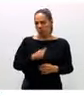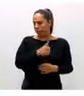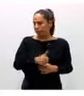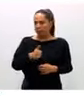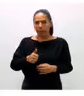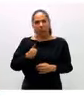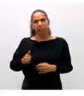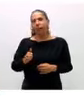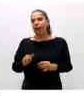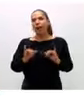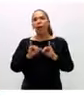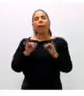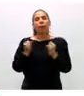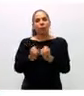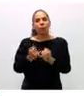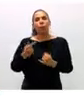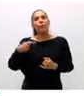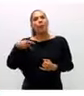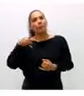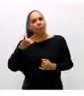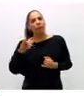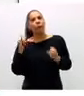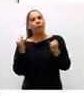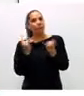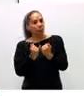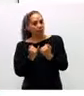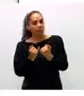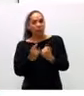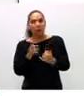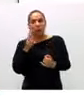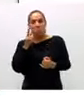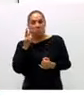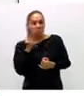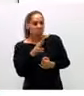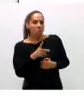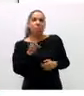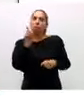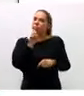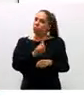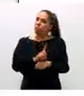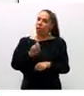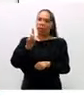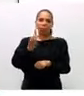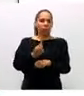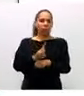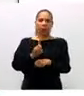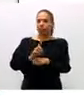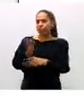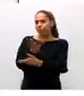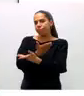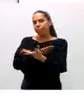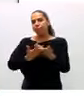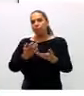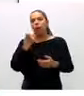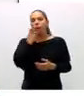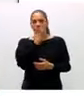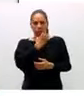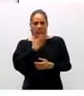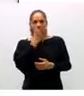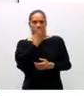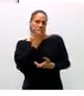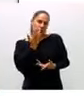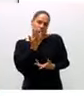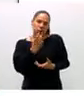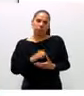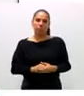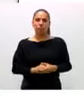cotidiana, en la convivencia. De esta manera, bueno, veamos algunos puntos, hagamos énfasis en algunos